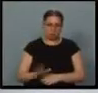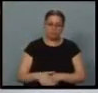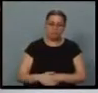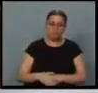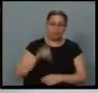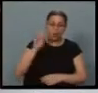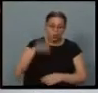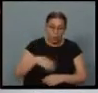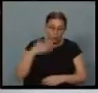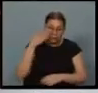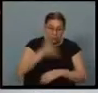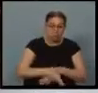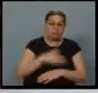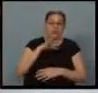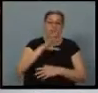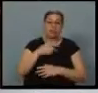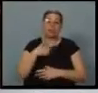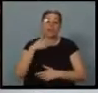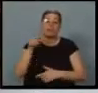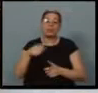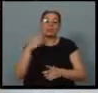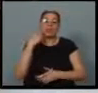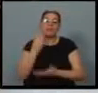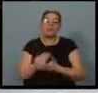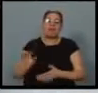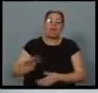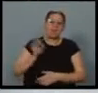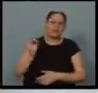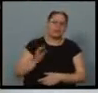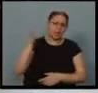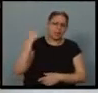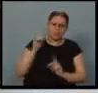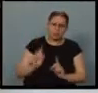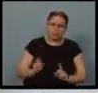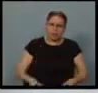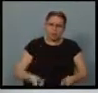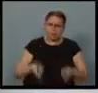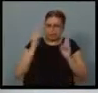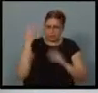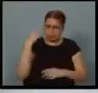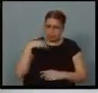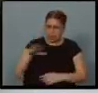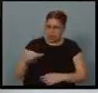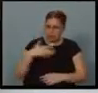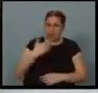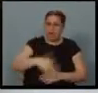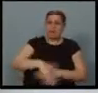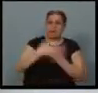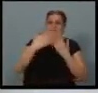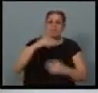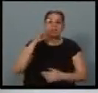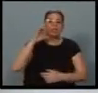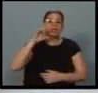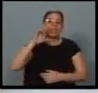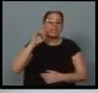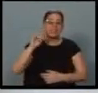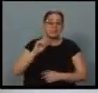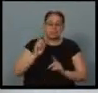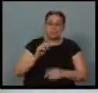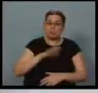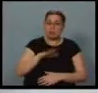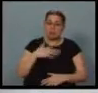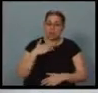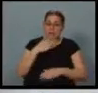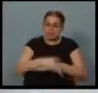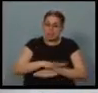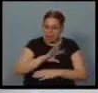va, le roba a alguien que vive en Palermo. Ella vive desde hace muchos años en un edificio en Palermo sobre la avenida Coronel Díaz. Bueno, allí lo robaron.